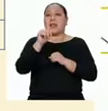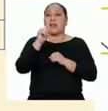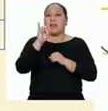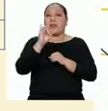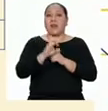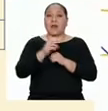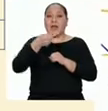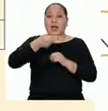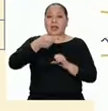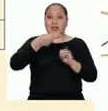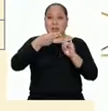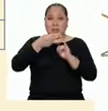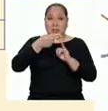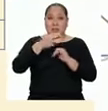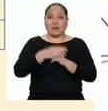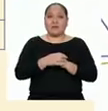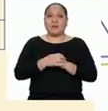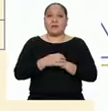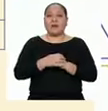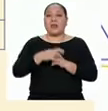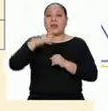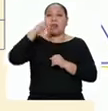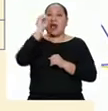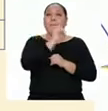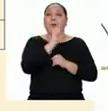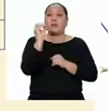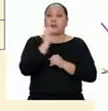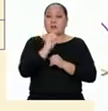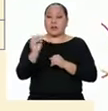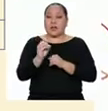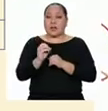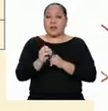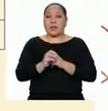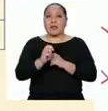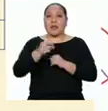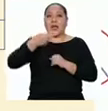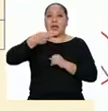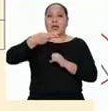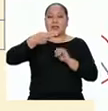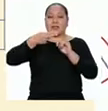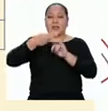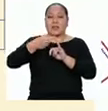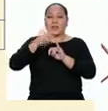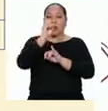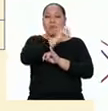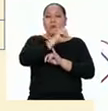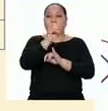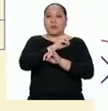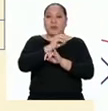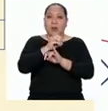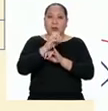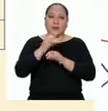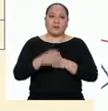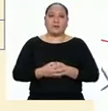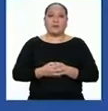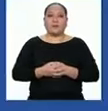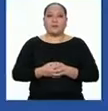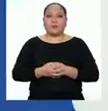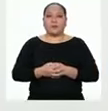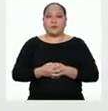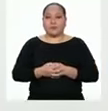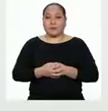H sub i y frecuencia porcentual H sub i acompañada del símbolo